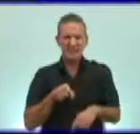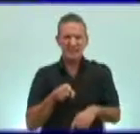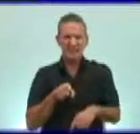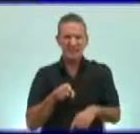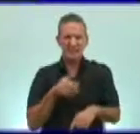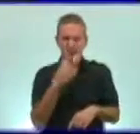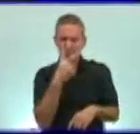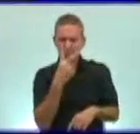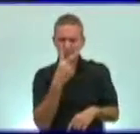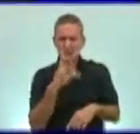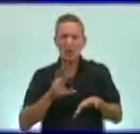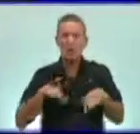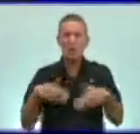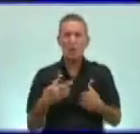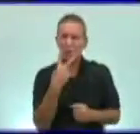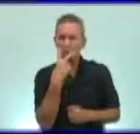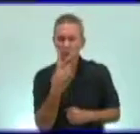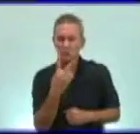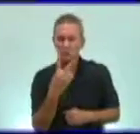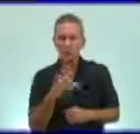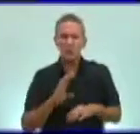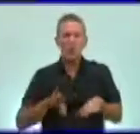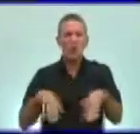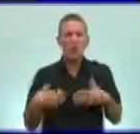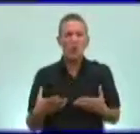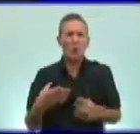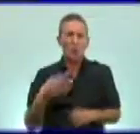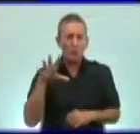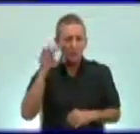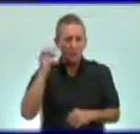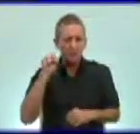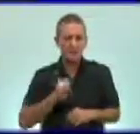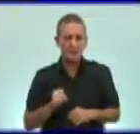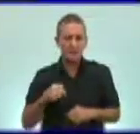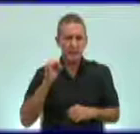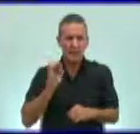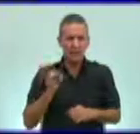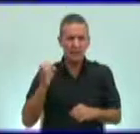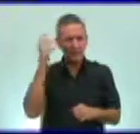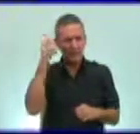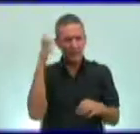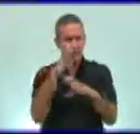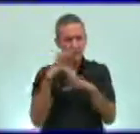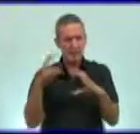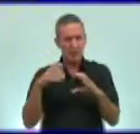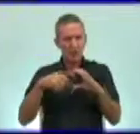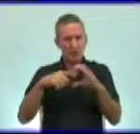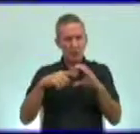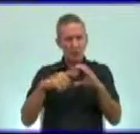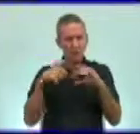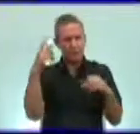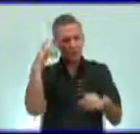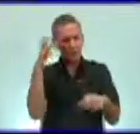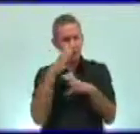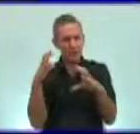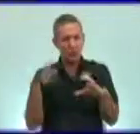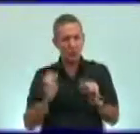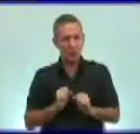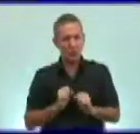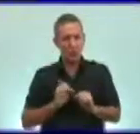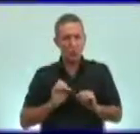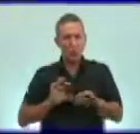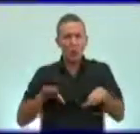observa? ¿Cómo es posible entender la verdad científica, el conocimiento científico? ¿Cómo es posible llegar a